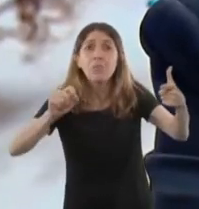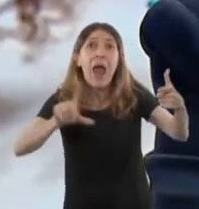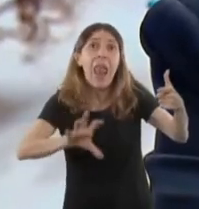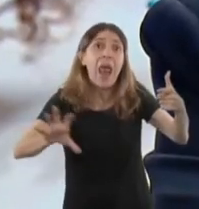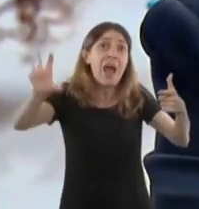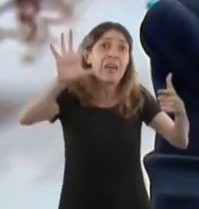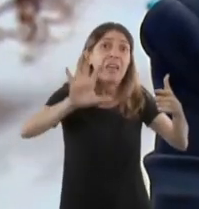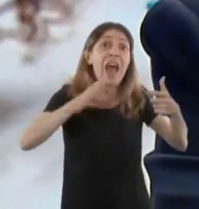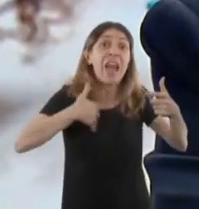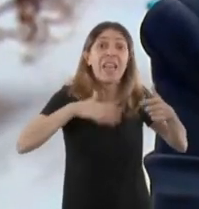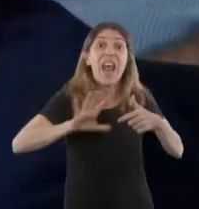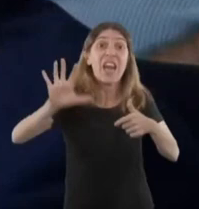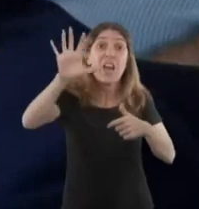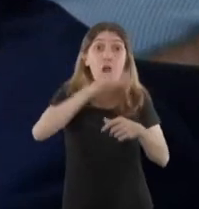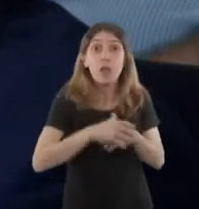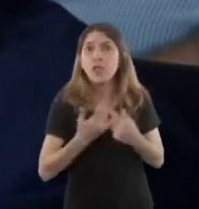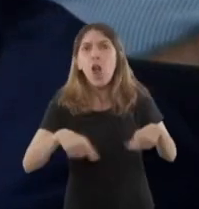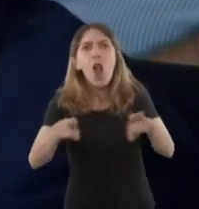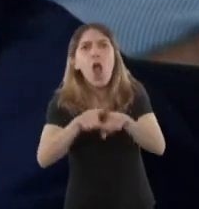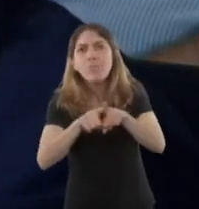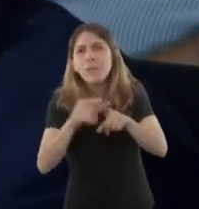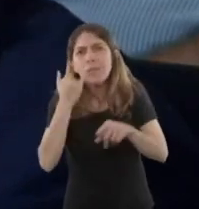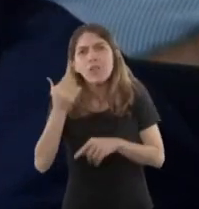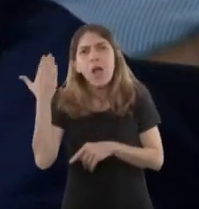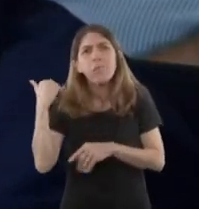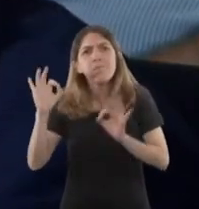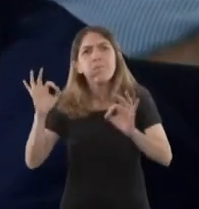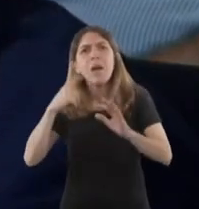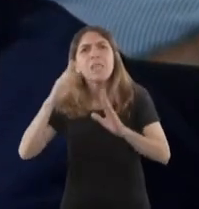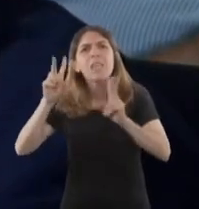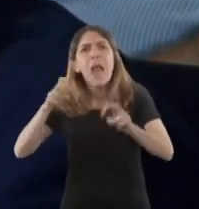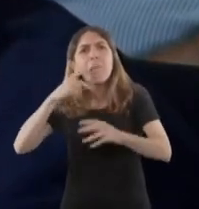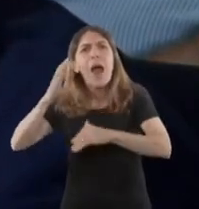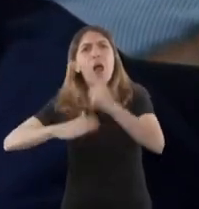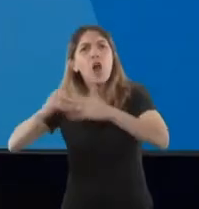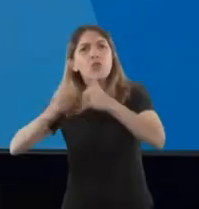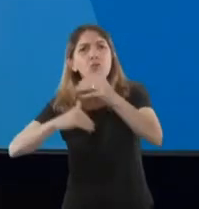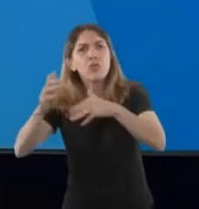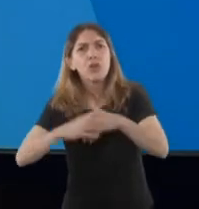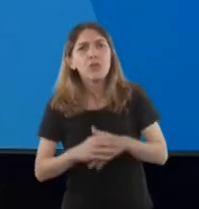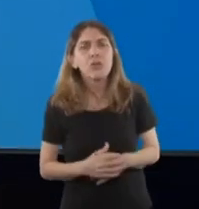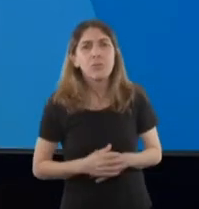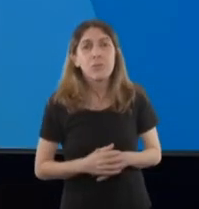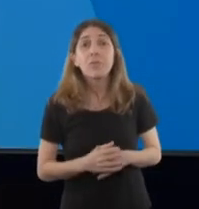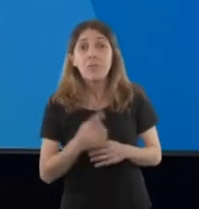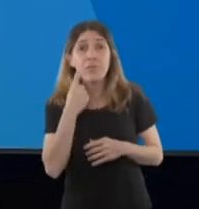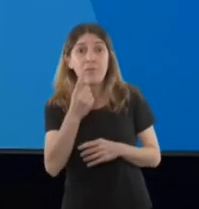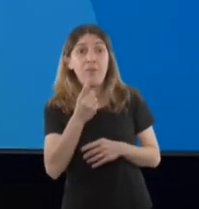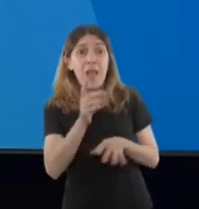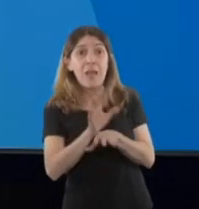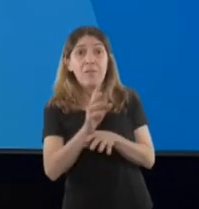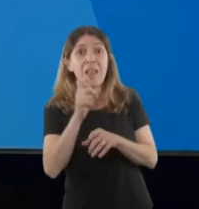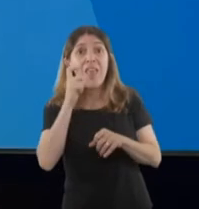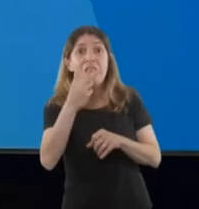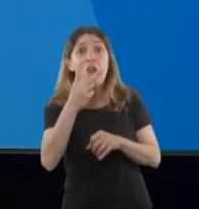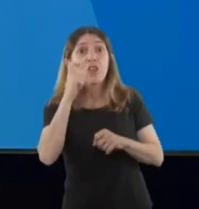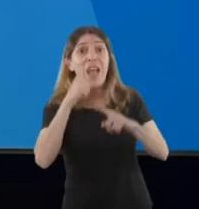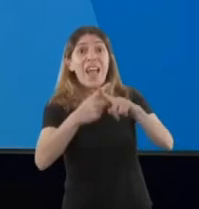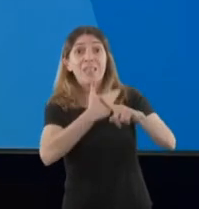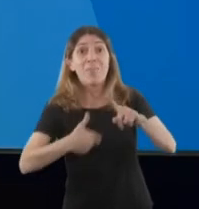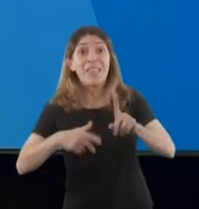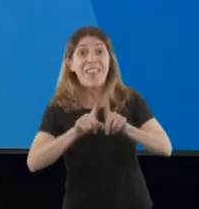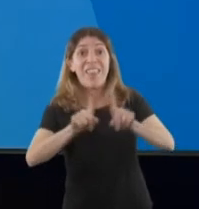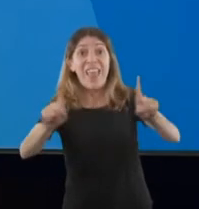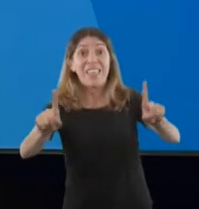de la argentina lo mismo pasó con la construcción veo a los dos ex presidente y presidente de la